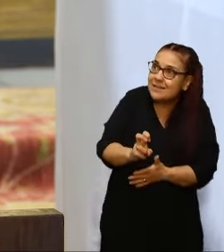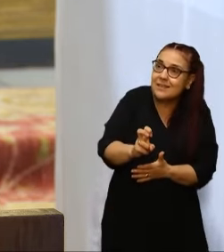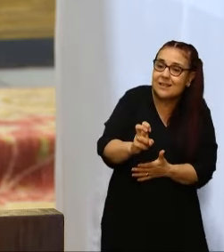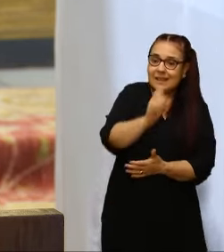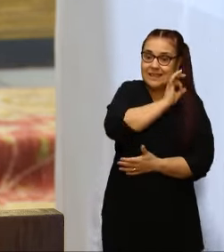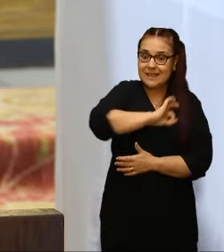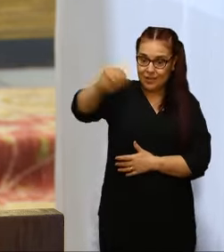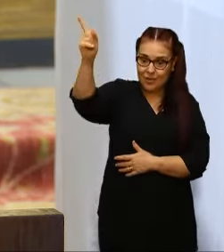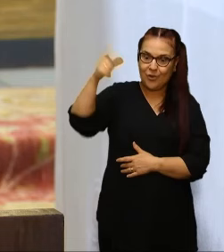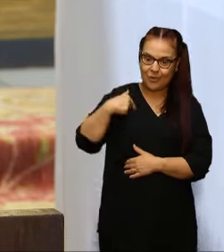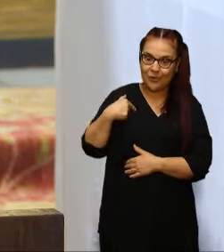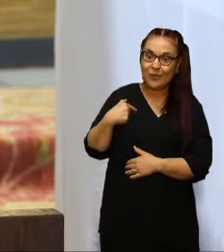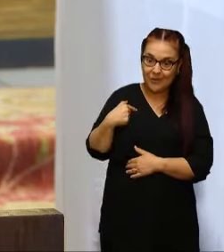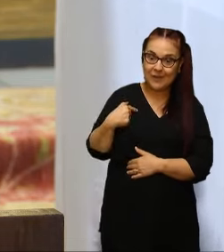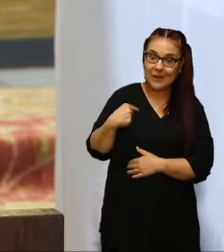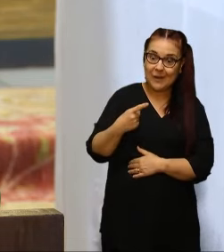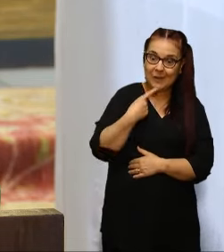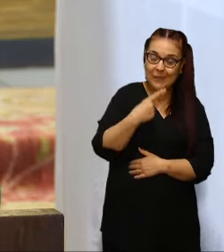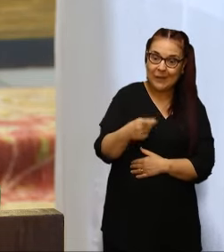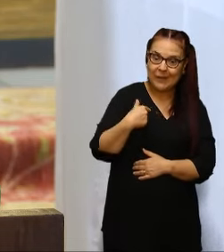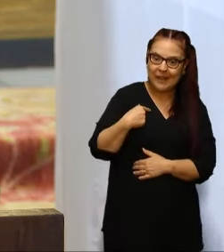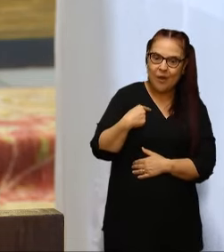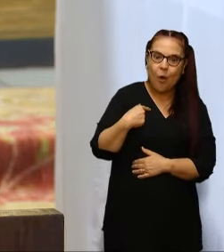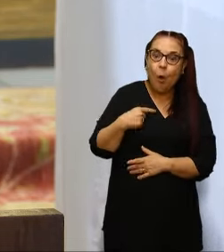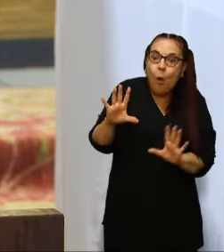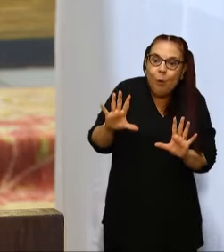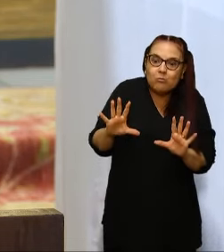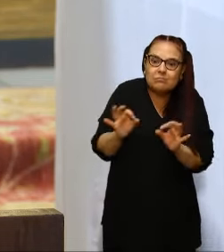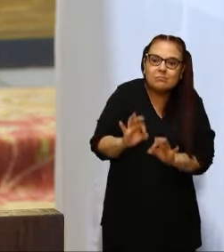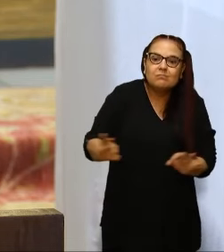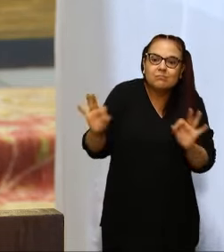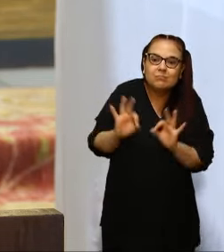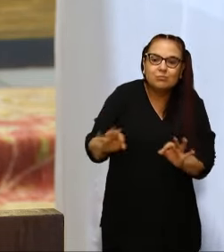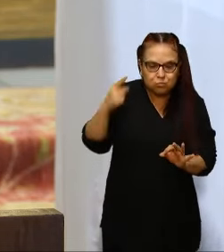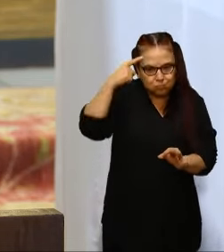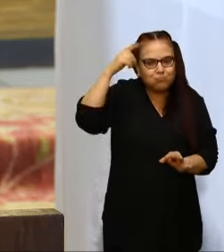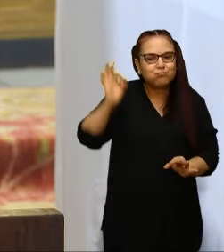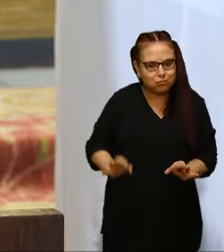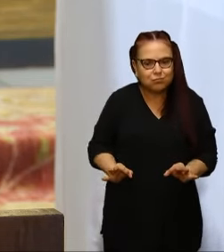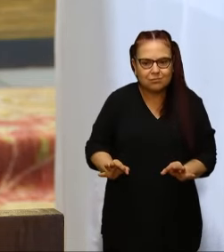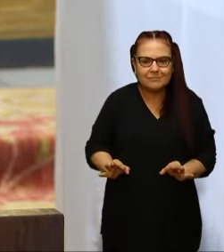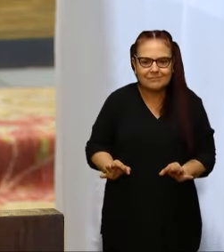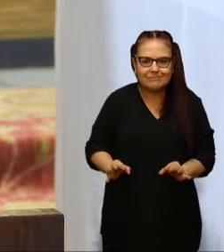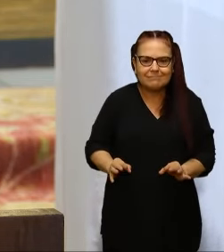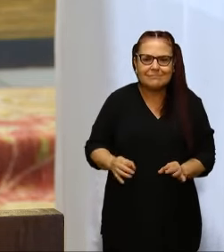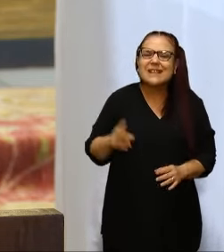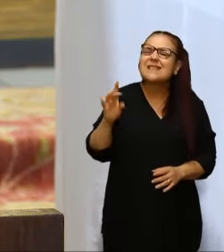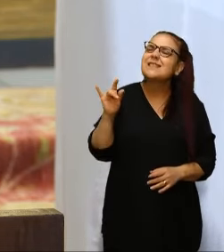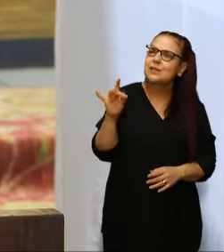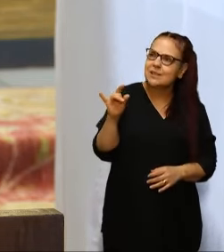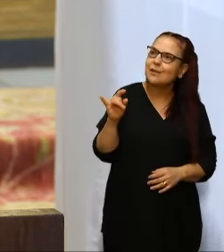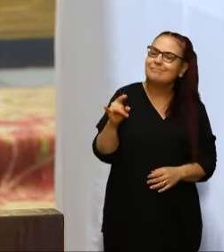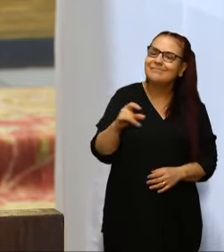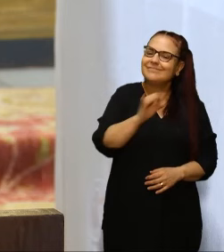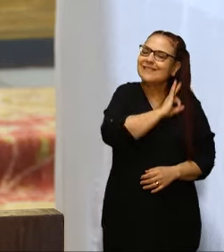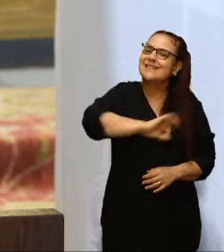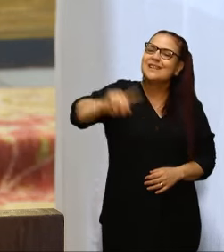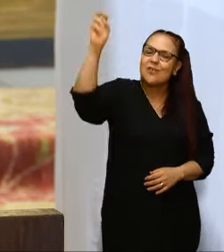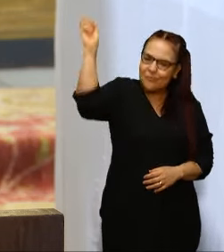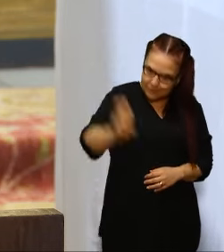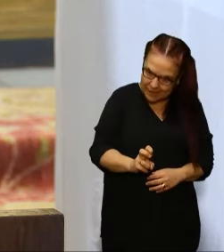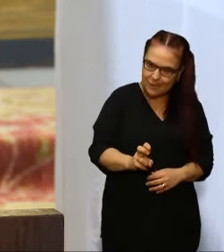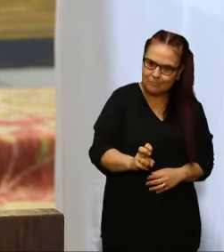se lo vamos a decir todo el Adviento, o como una certeza alimentada por la fe, sí, el Señor